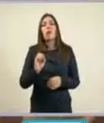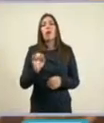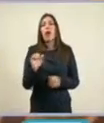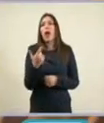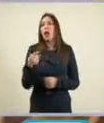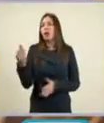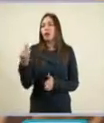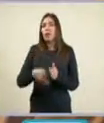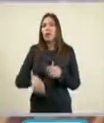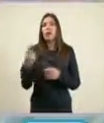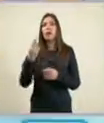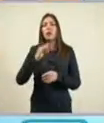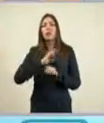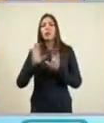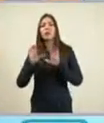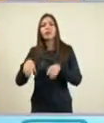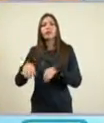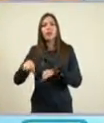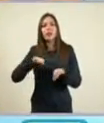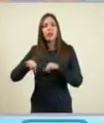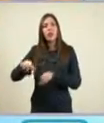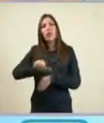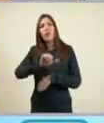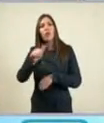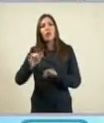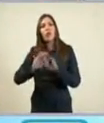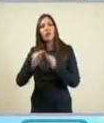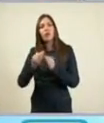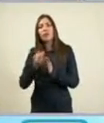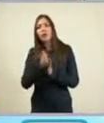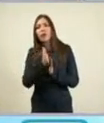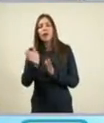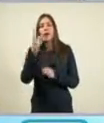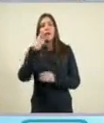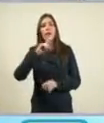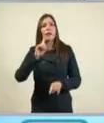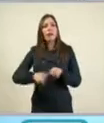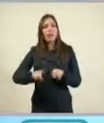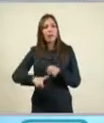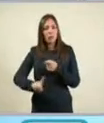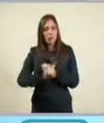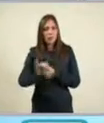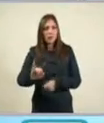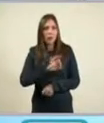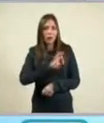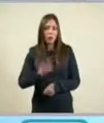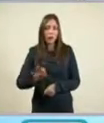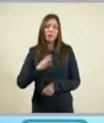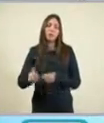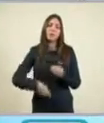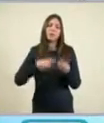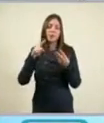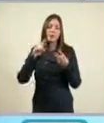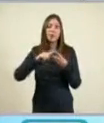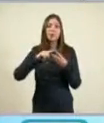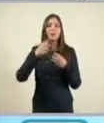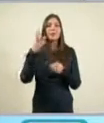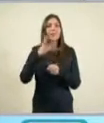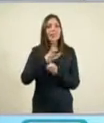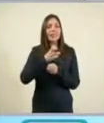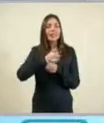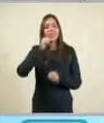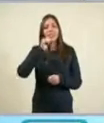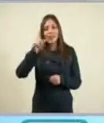trabajo, enseñarles que hay otra vía no violenta para resolver sus problemas. Claro. Y la tercera, que es la que siempre te recomiendan cuando vas